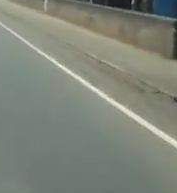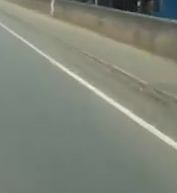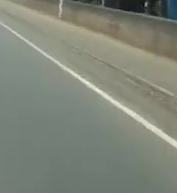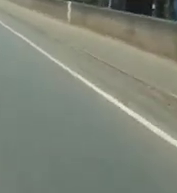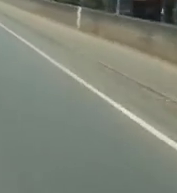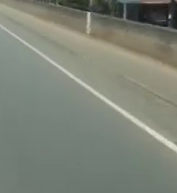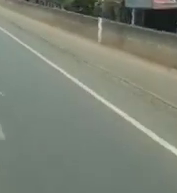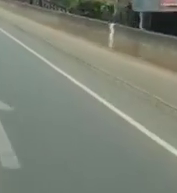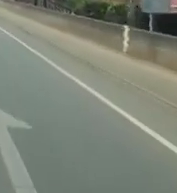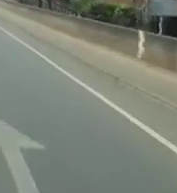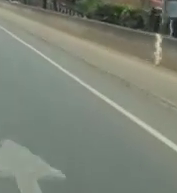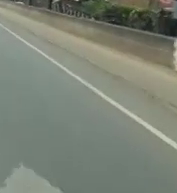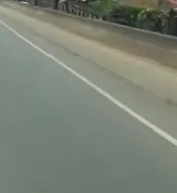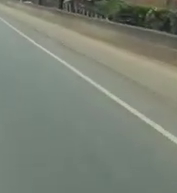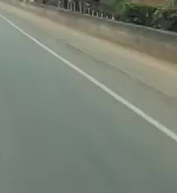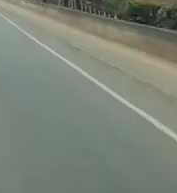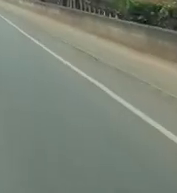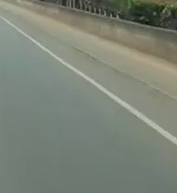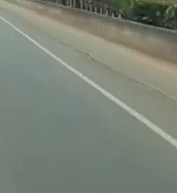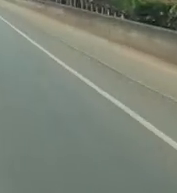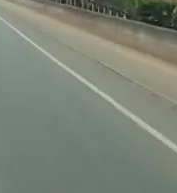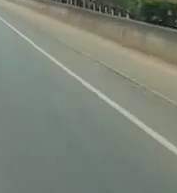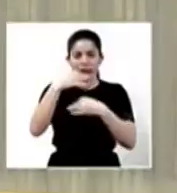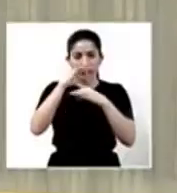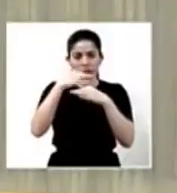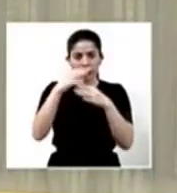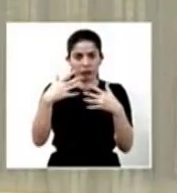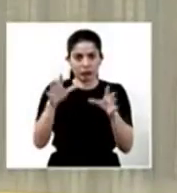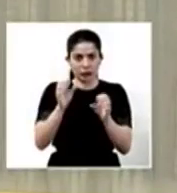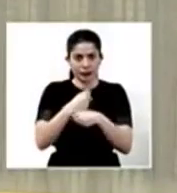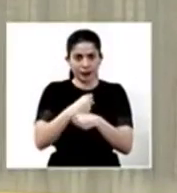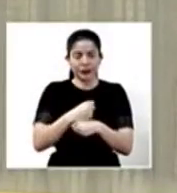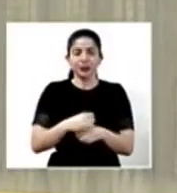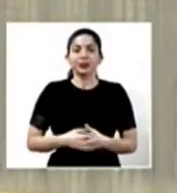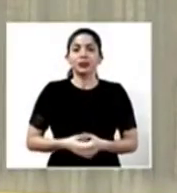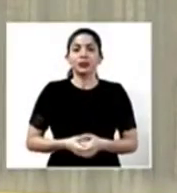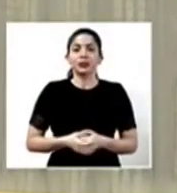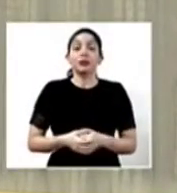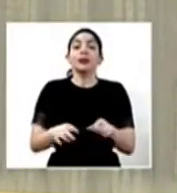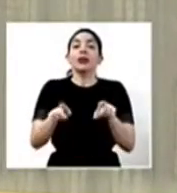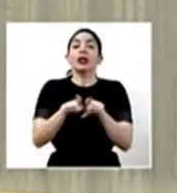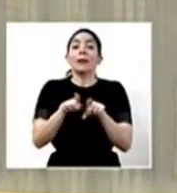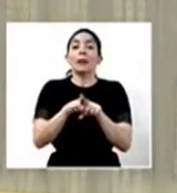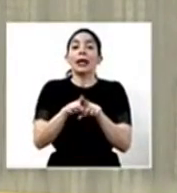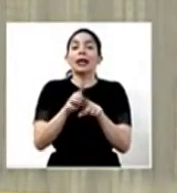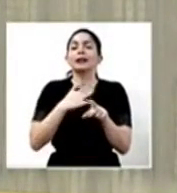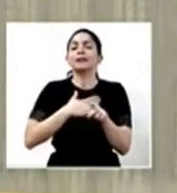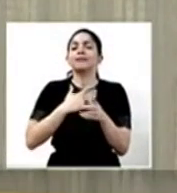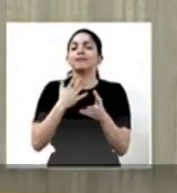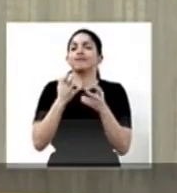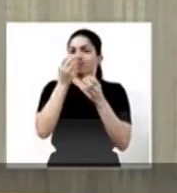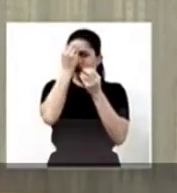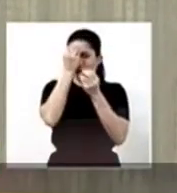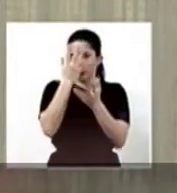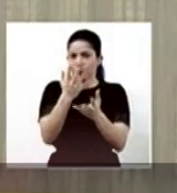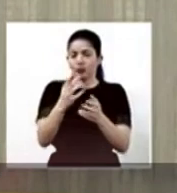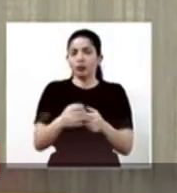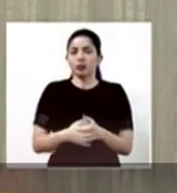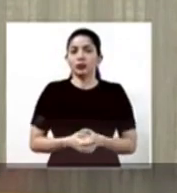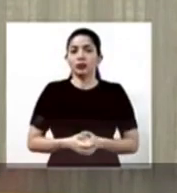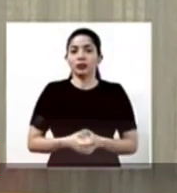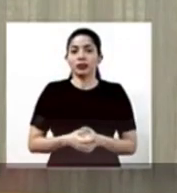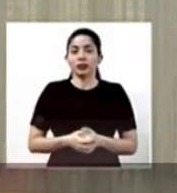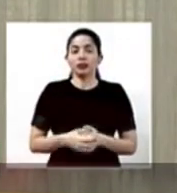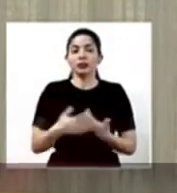los puntos fronterizos, por ejemplo en Paso Canoas. También quiero informar que